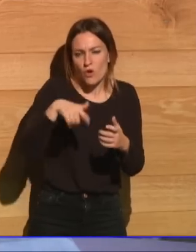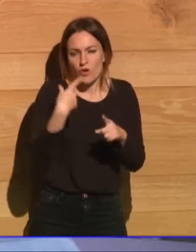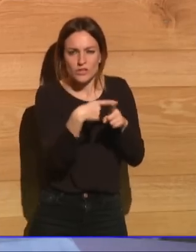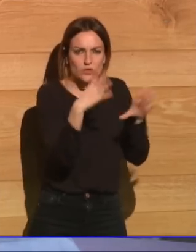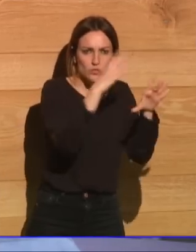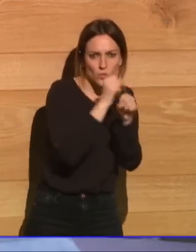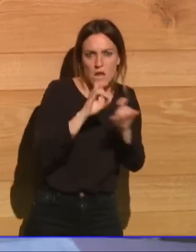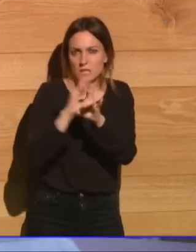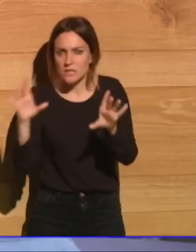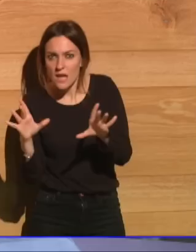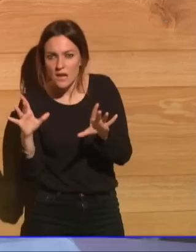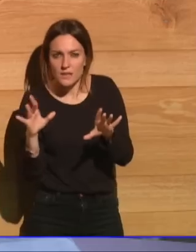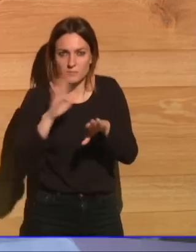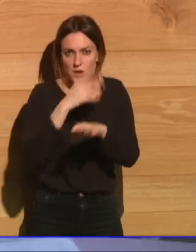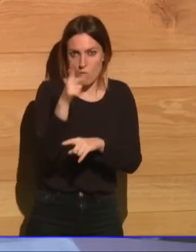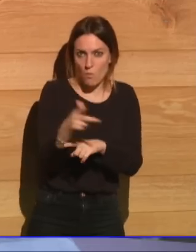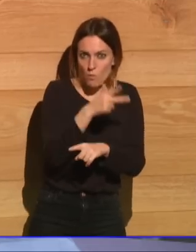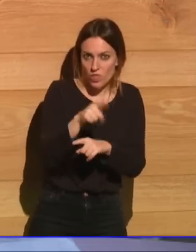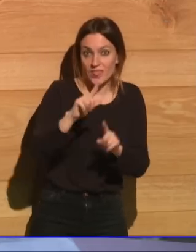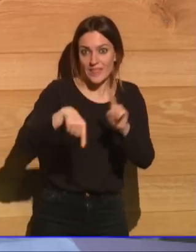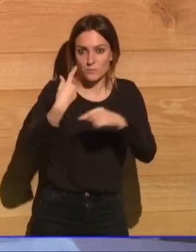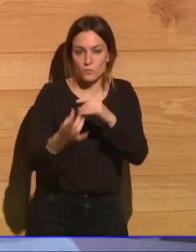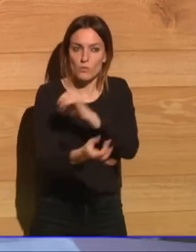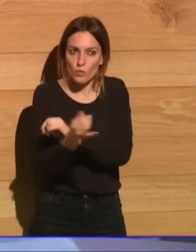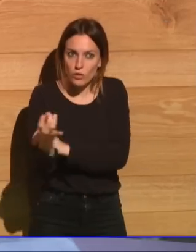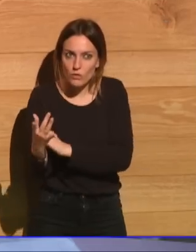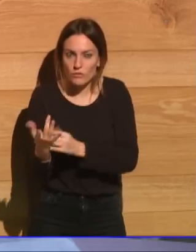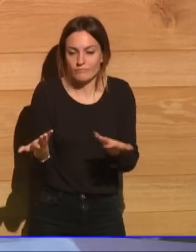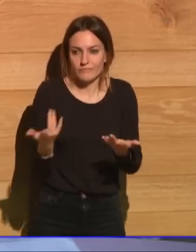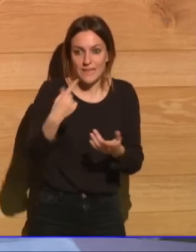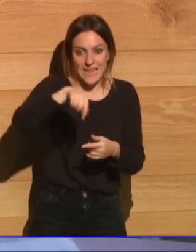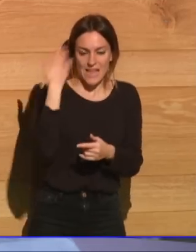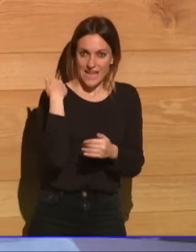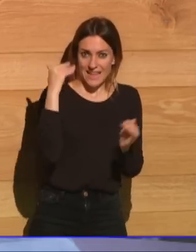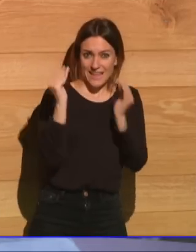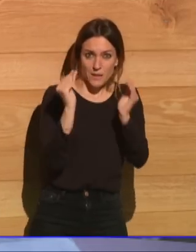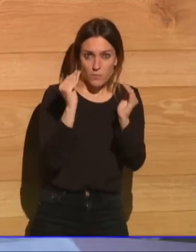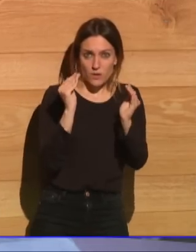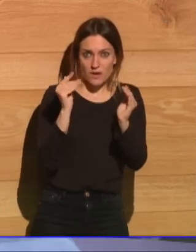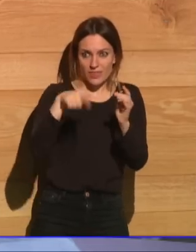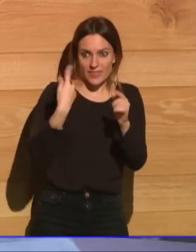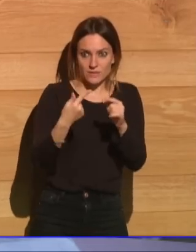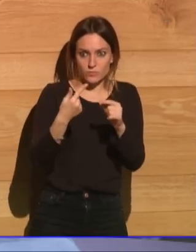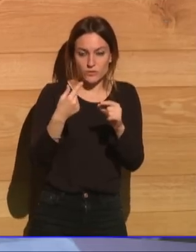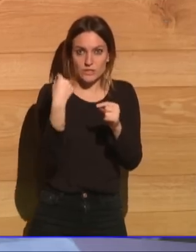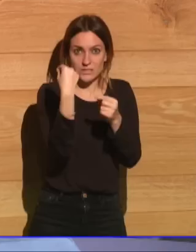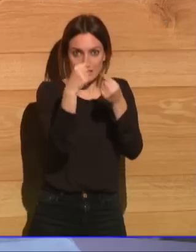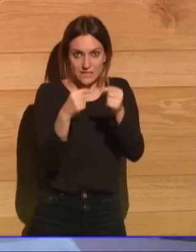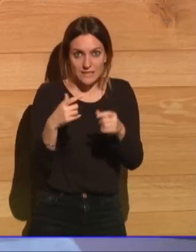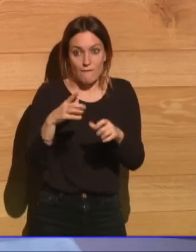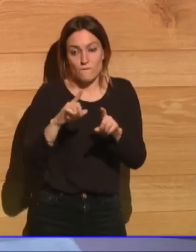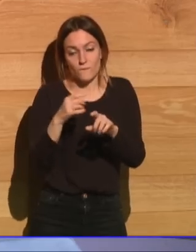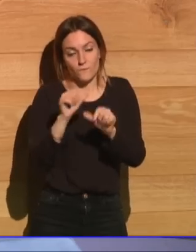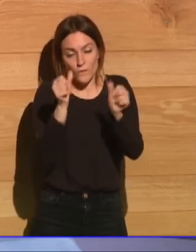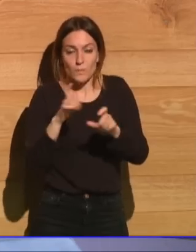y las claras que se determina ya en rodaje, no en postproducción. Tened en cuenta que estamos hablando de una época en la que no se manipula después todo esto digitalmente, que te